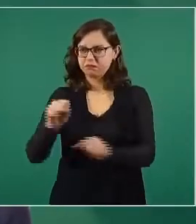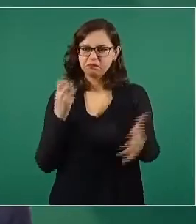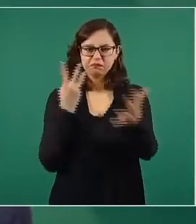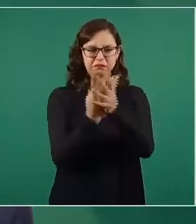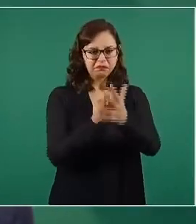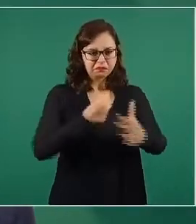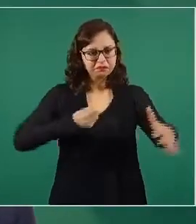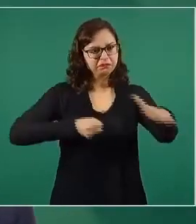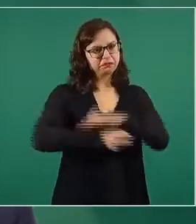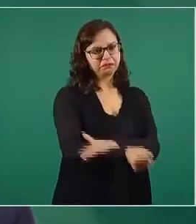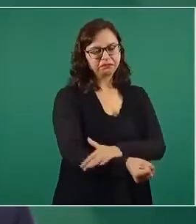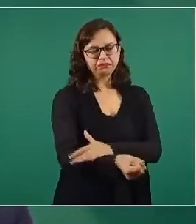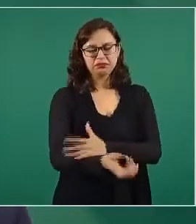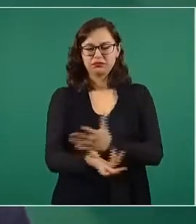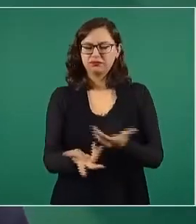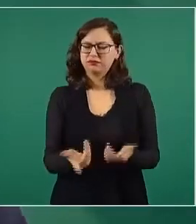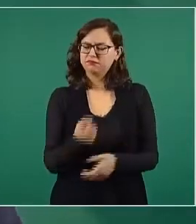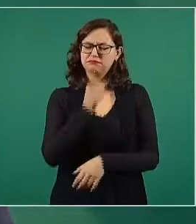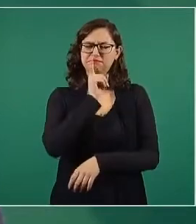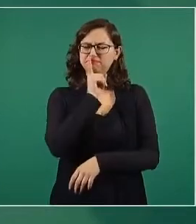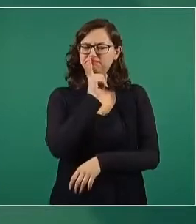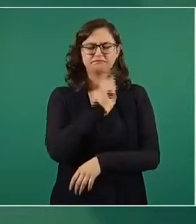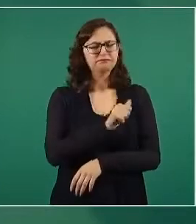opositores. Yo